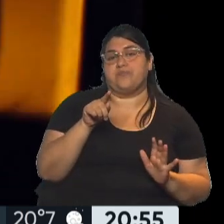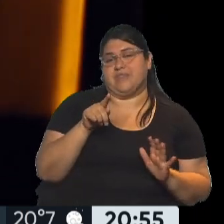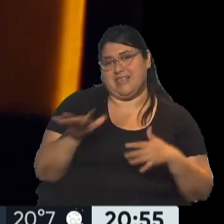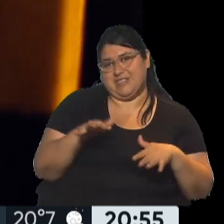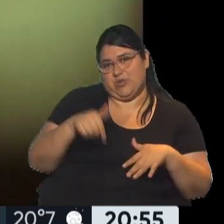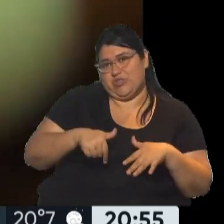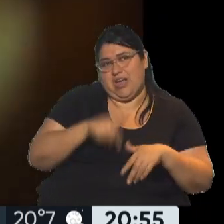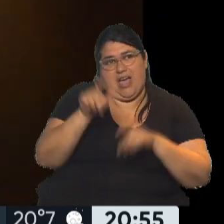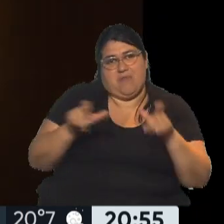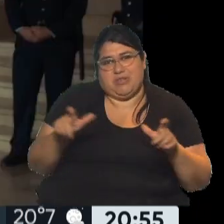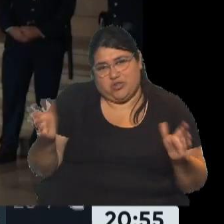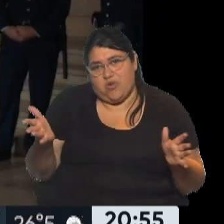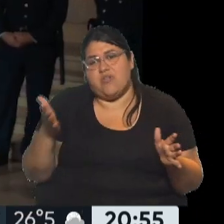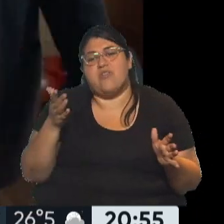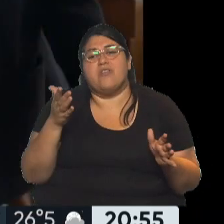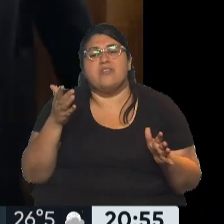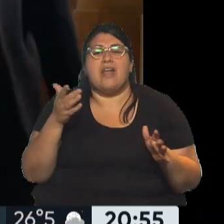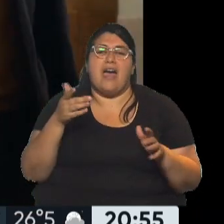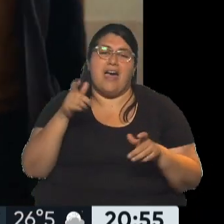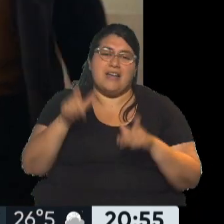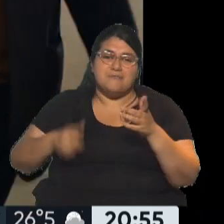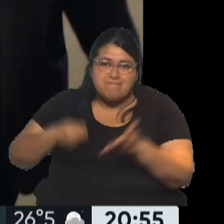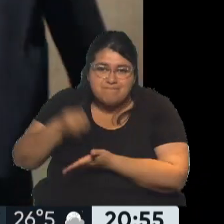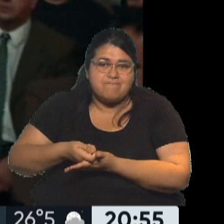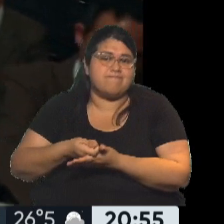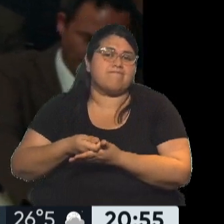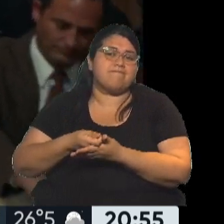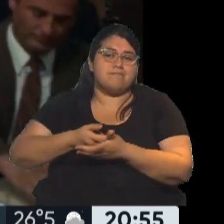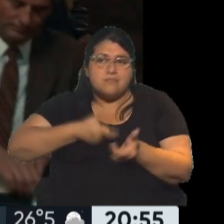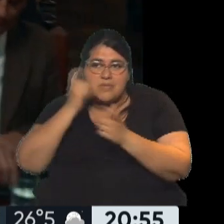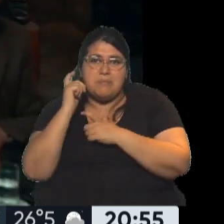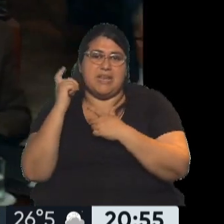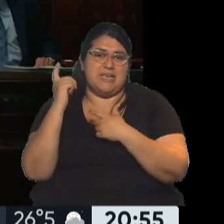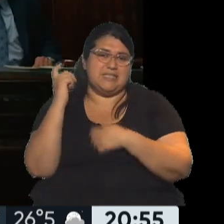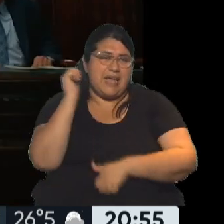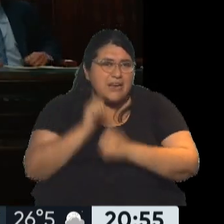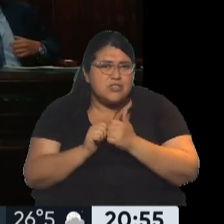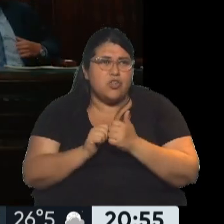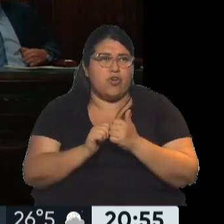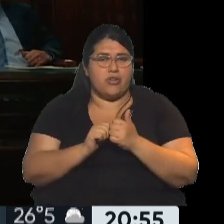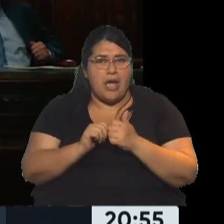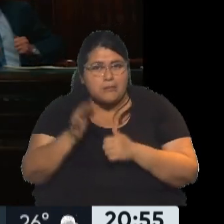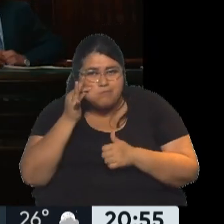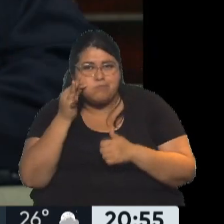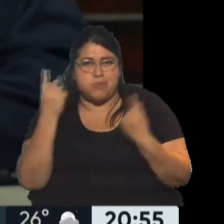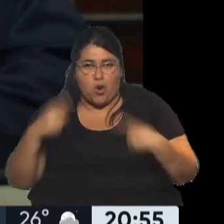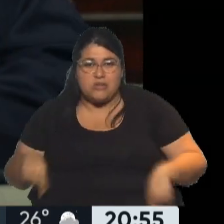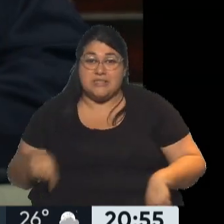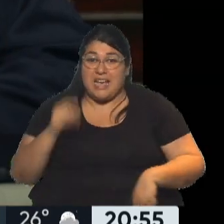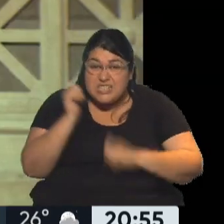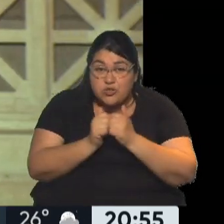gente al finalizar la película, al atravesar la experiencia de la historia. Es una historia